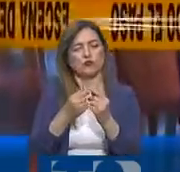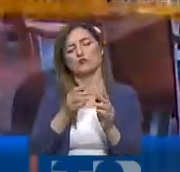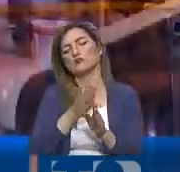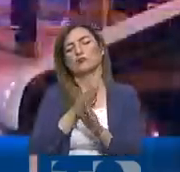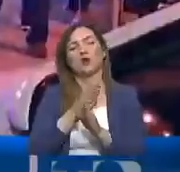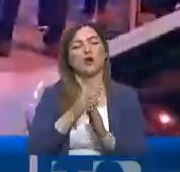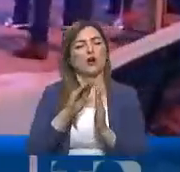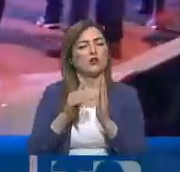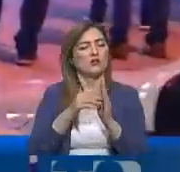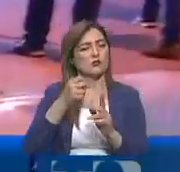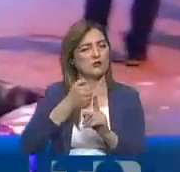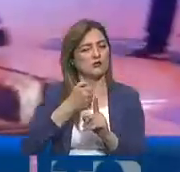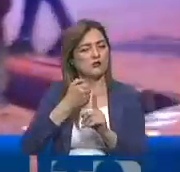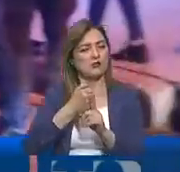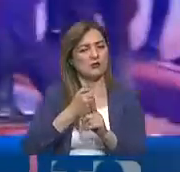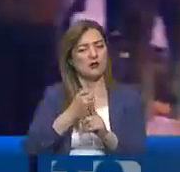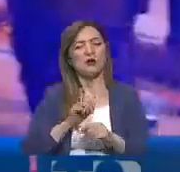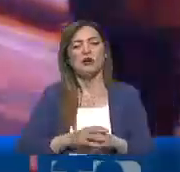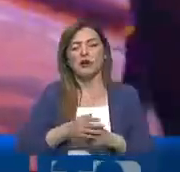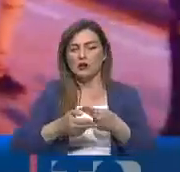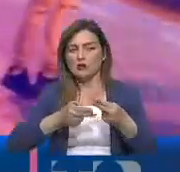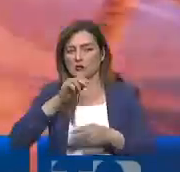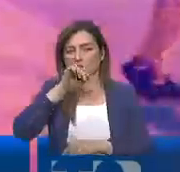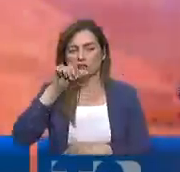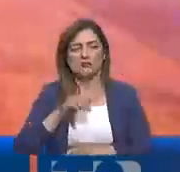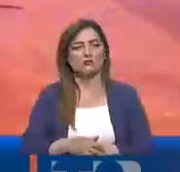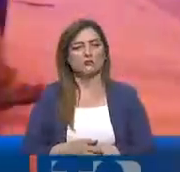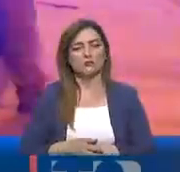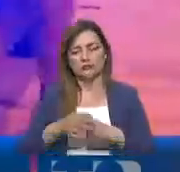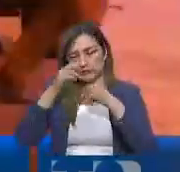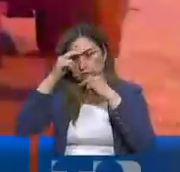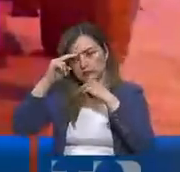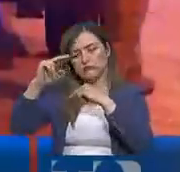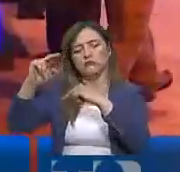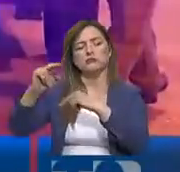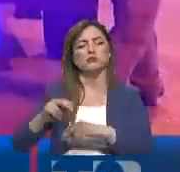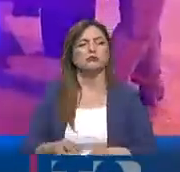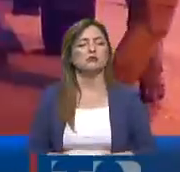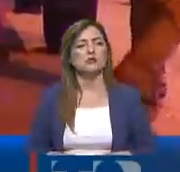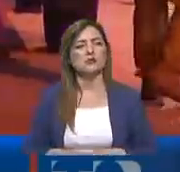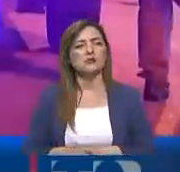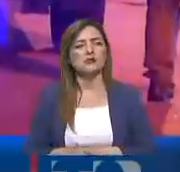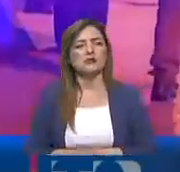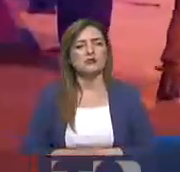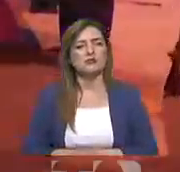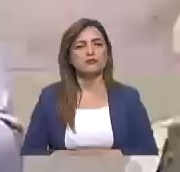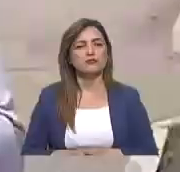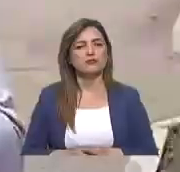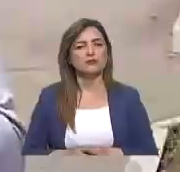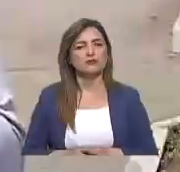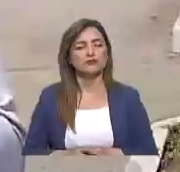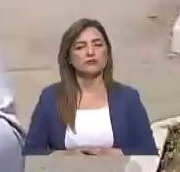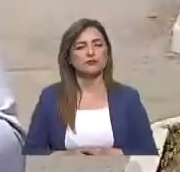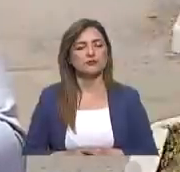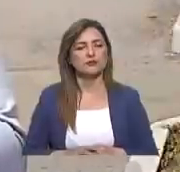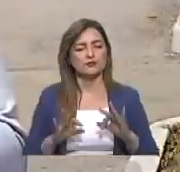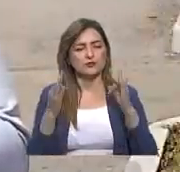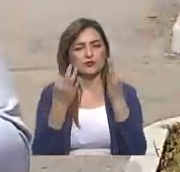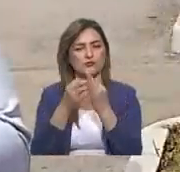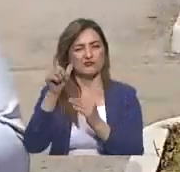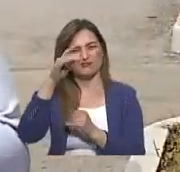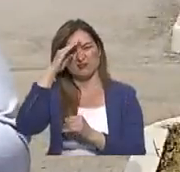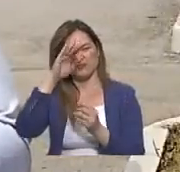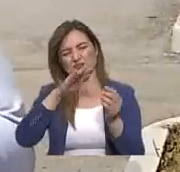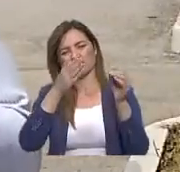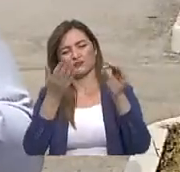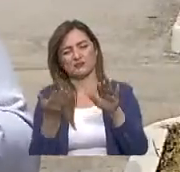Antinarcóticos GEMA. Las autoridades le rendirán honores con la presencia del alto mando. Paul Tutibén, 24 horas. La familia del oficial